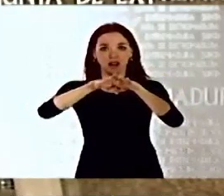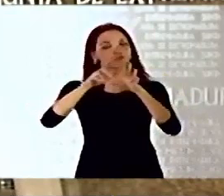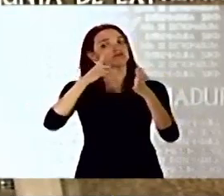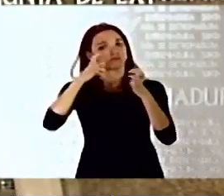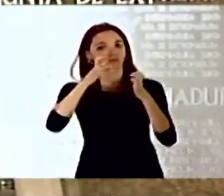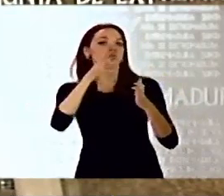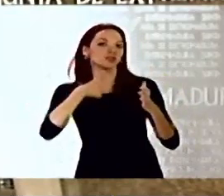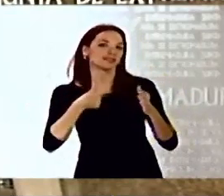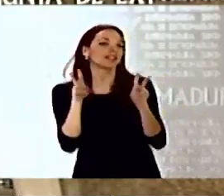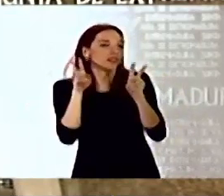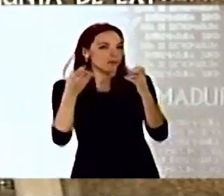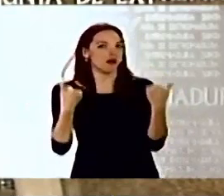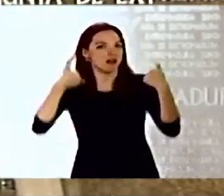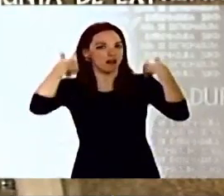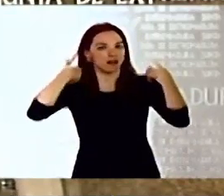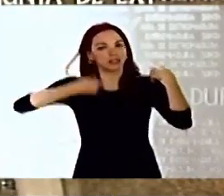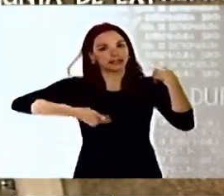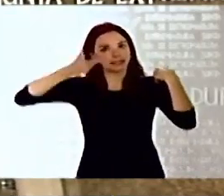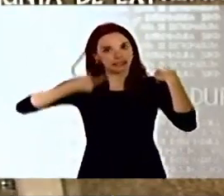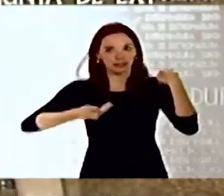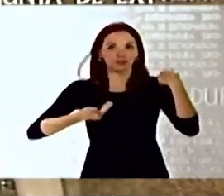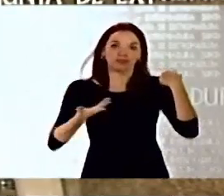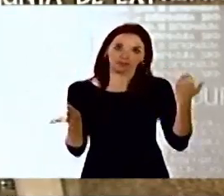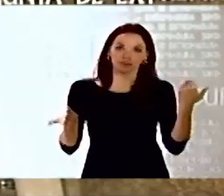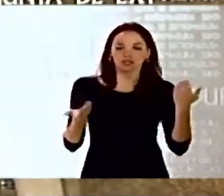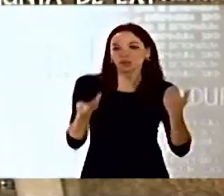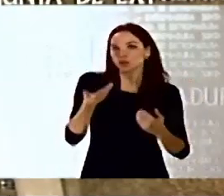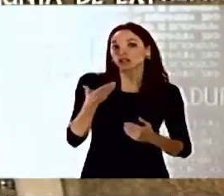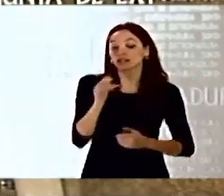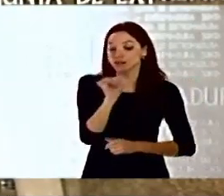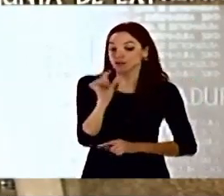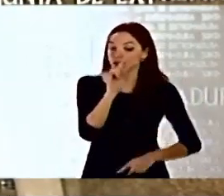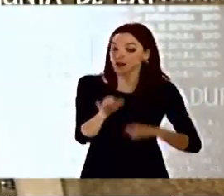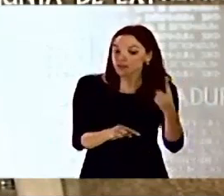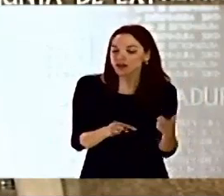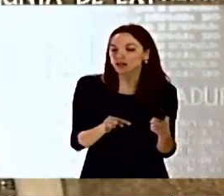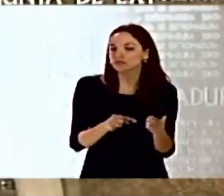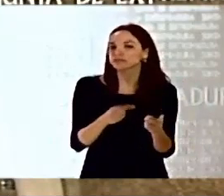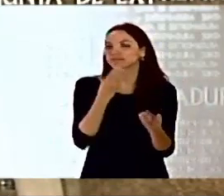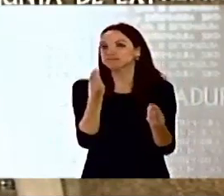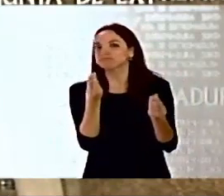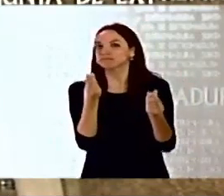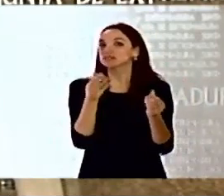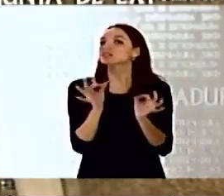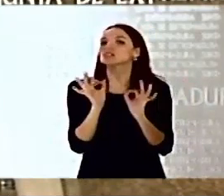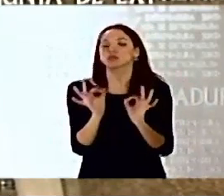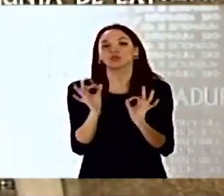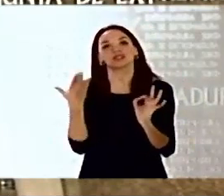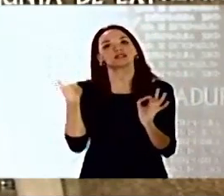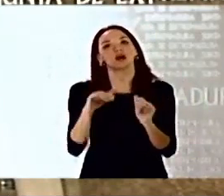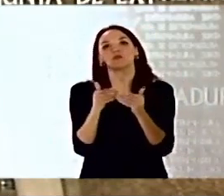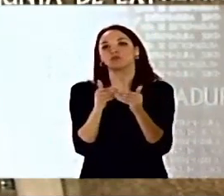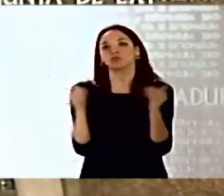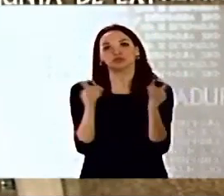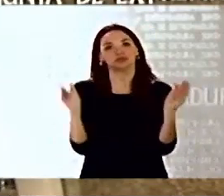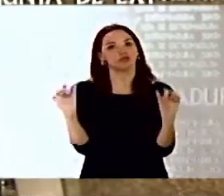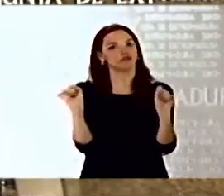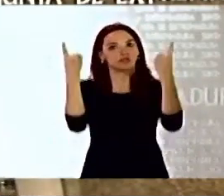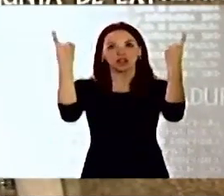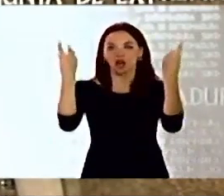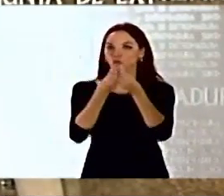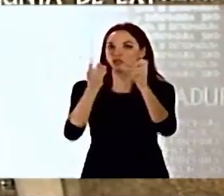responsable, porque nos parece importante, ¿no? Por tanto, la semana que viene es muy probable que se inicie ese calendario. La Junta de Extremadura ha